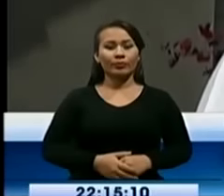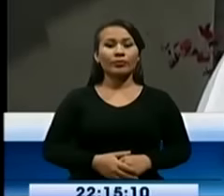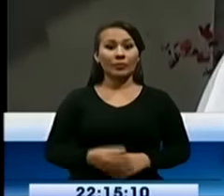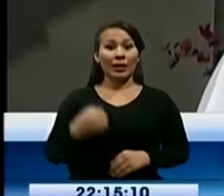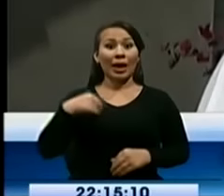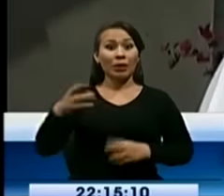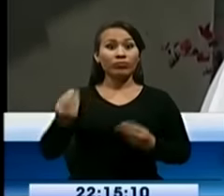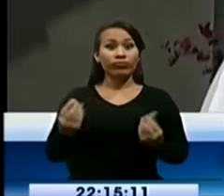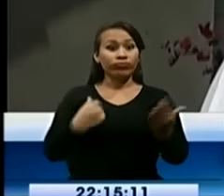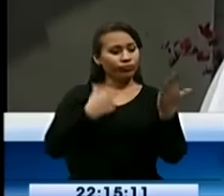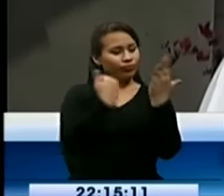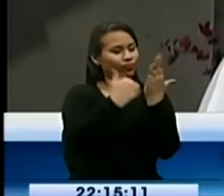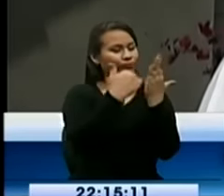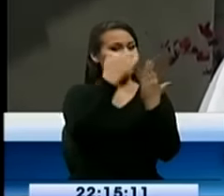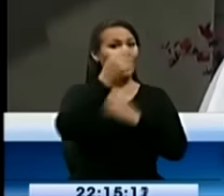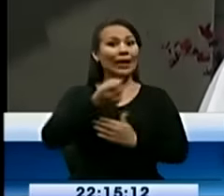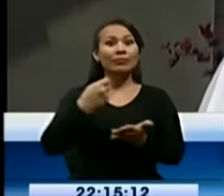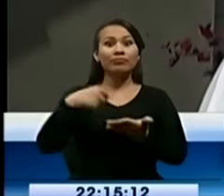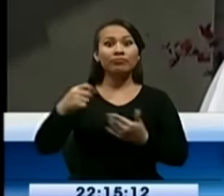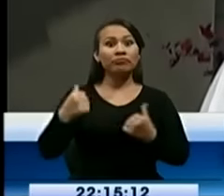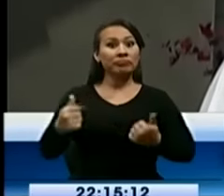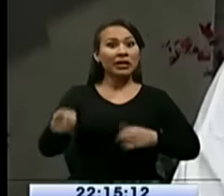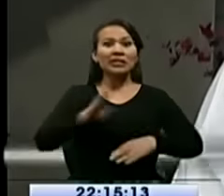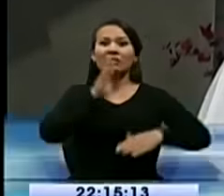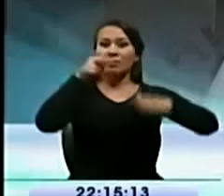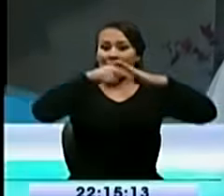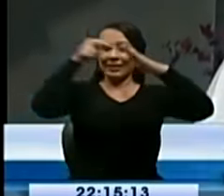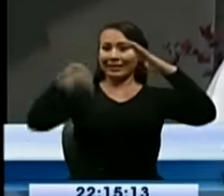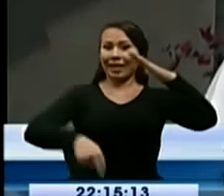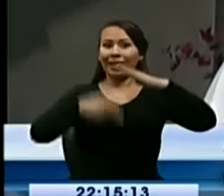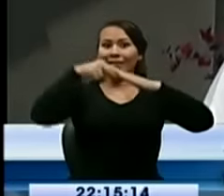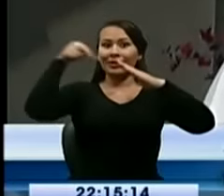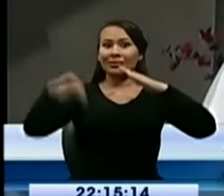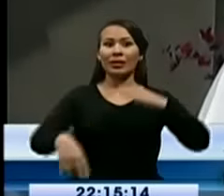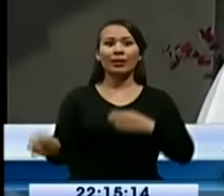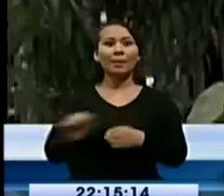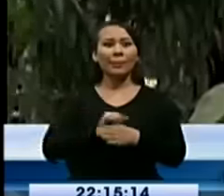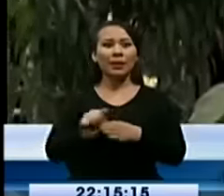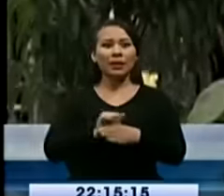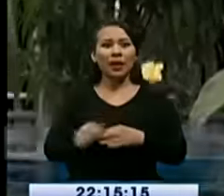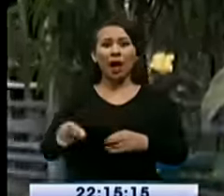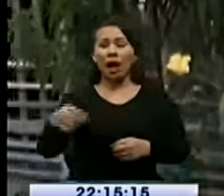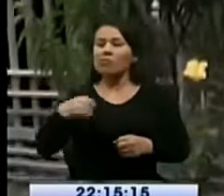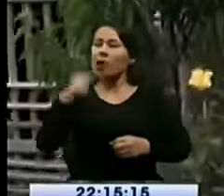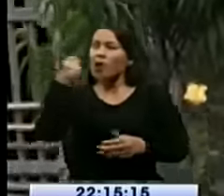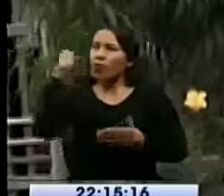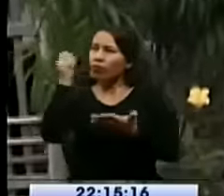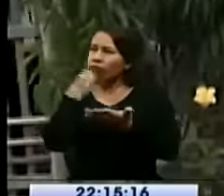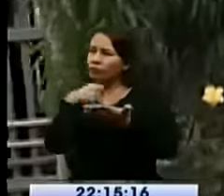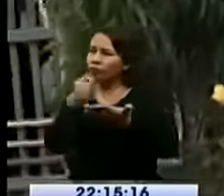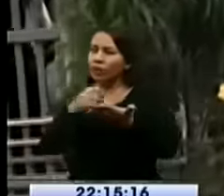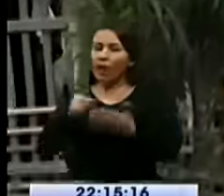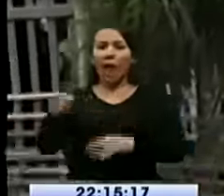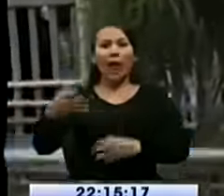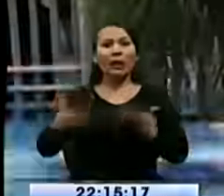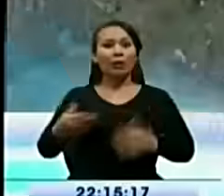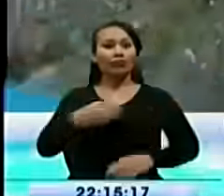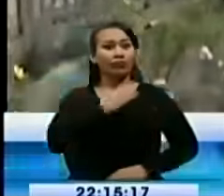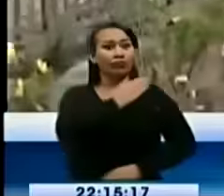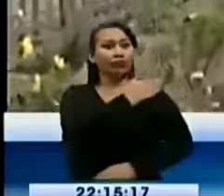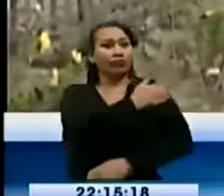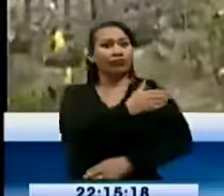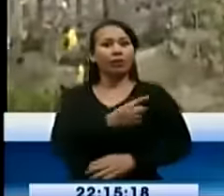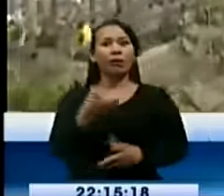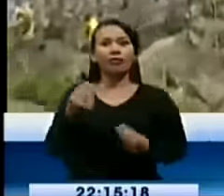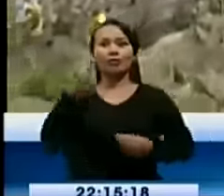récord de saltos que siempre se da en fuerzas especiales. El féretro fue llevado hasta su hogar, donde el